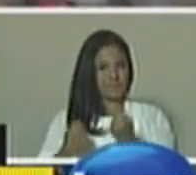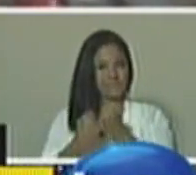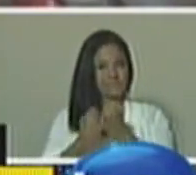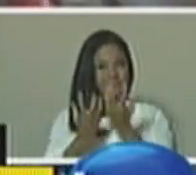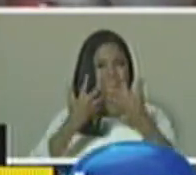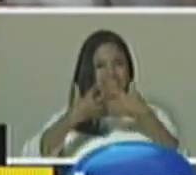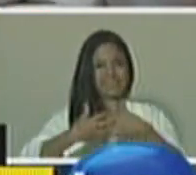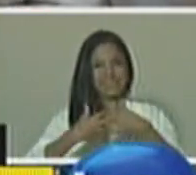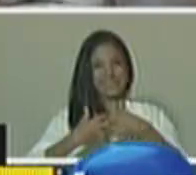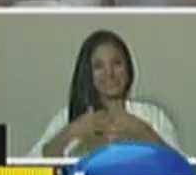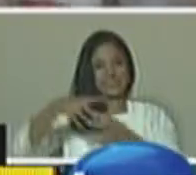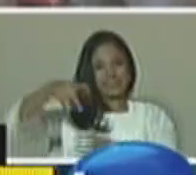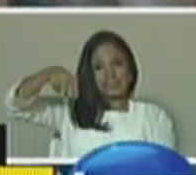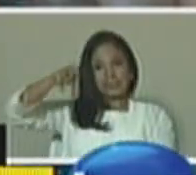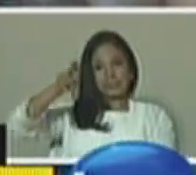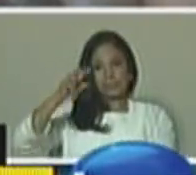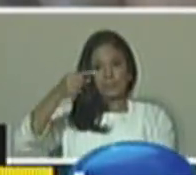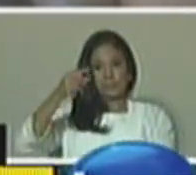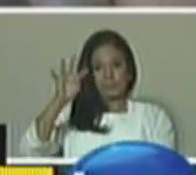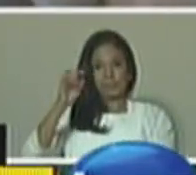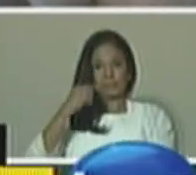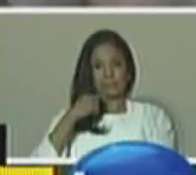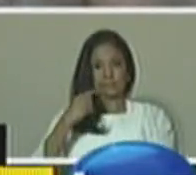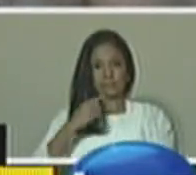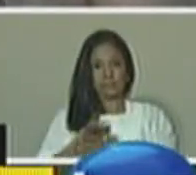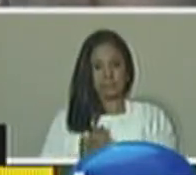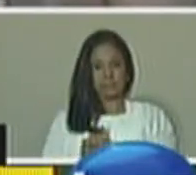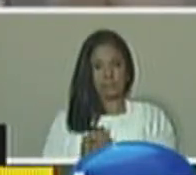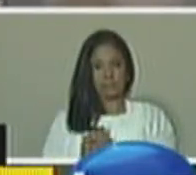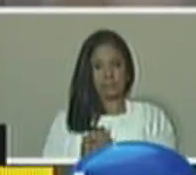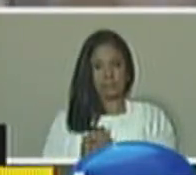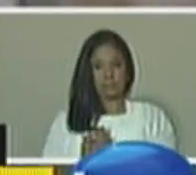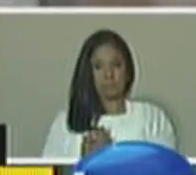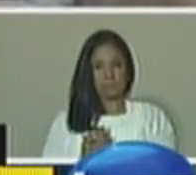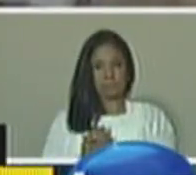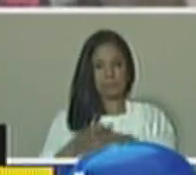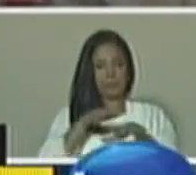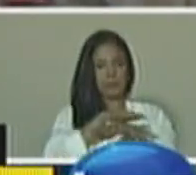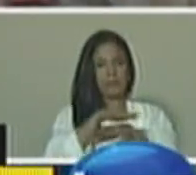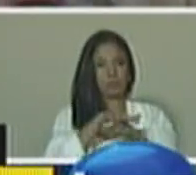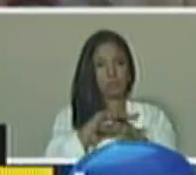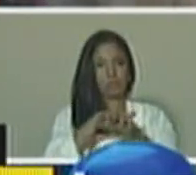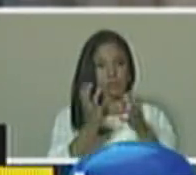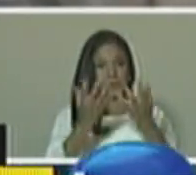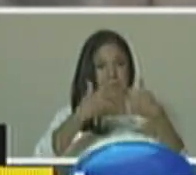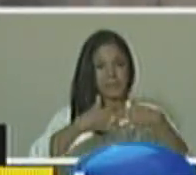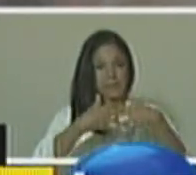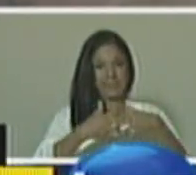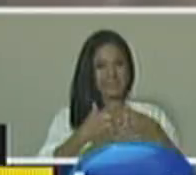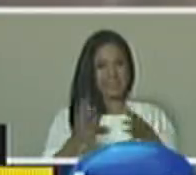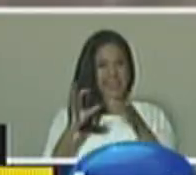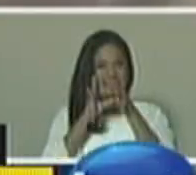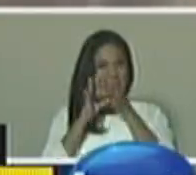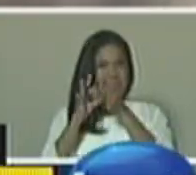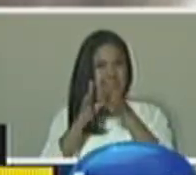patrocinadores Peugeot, Conoce Confianza y Saber Solutions. Somos el enlace directo con su